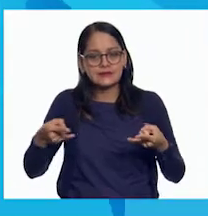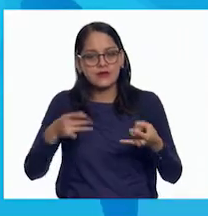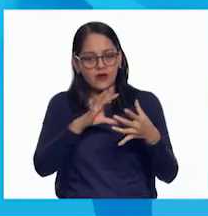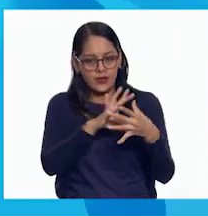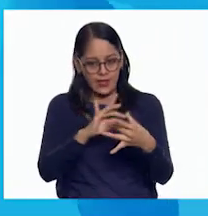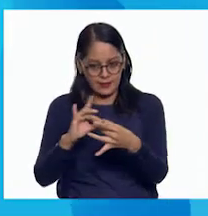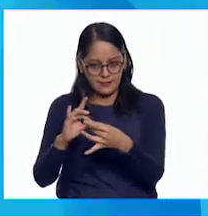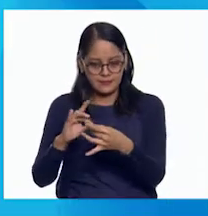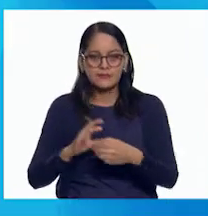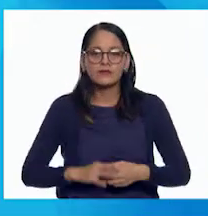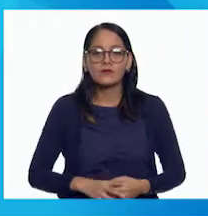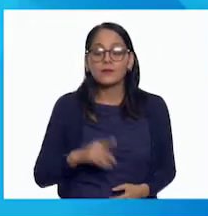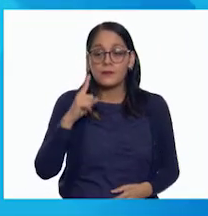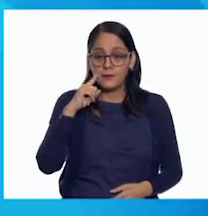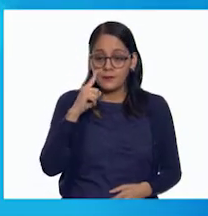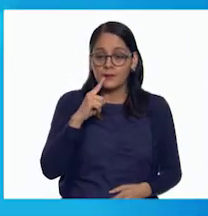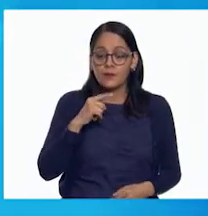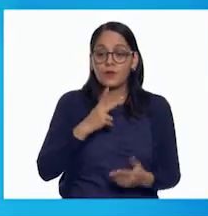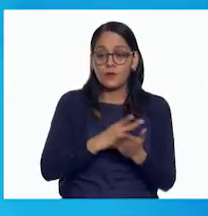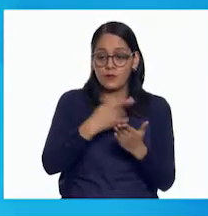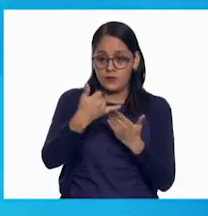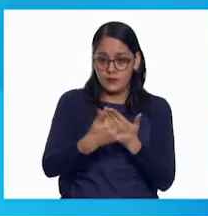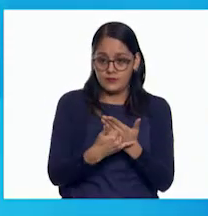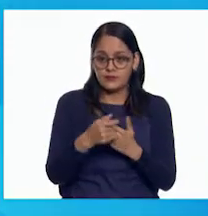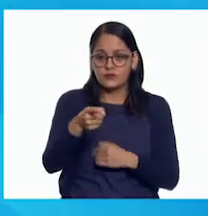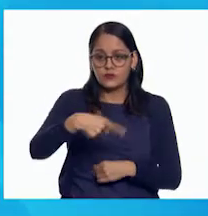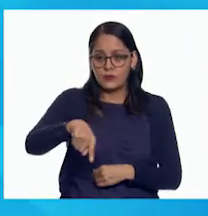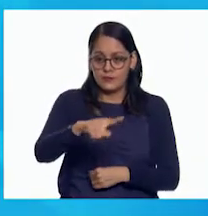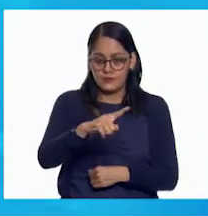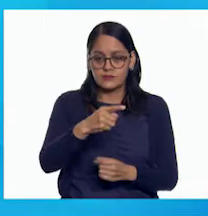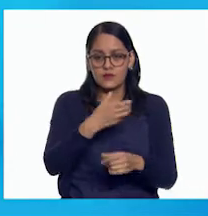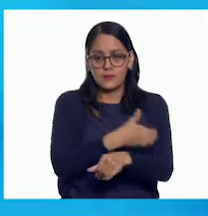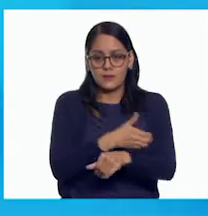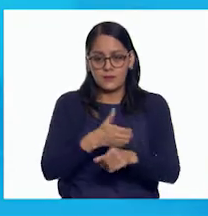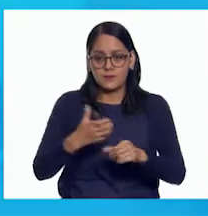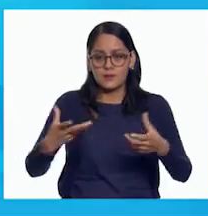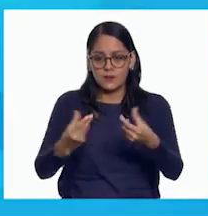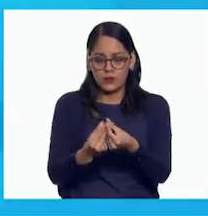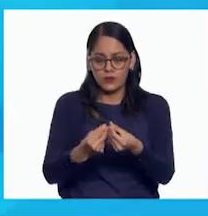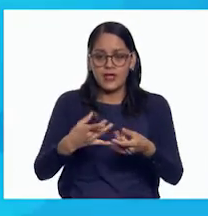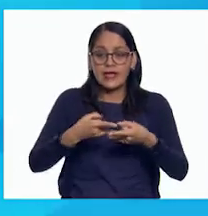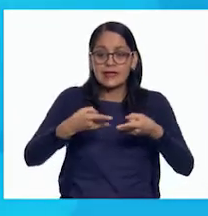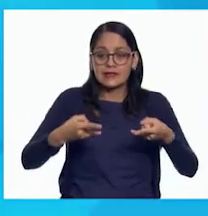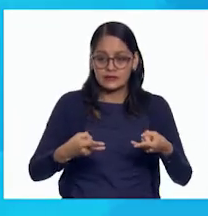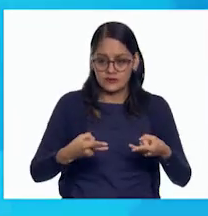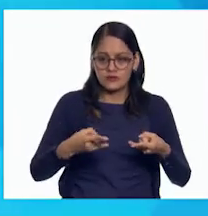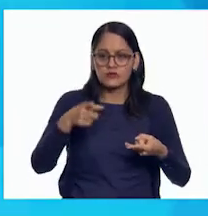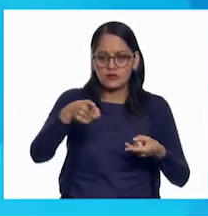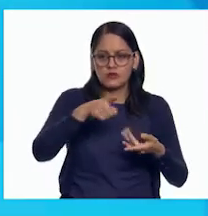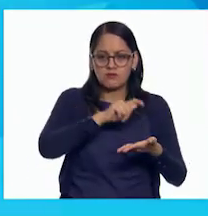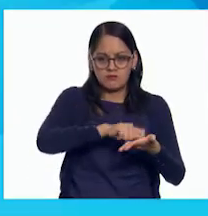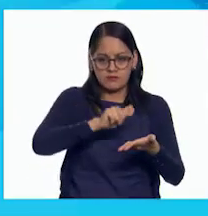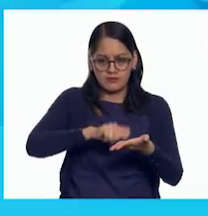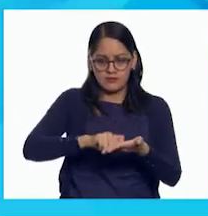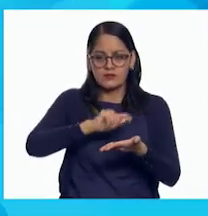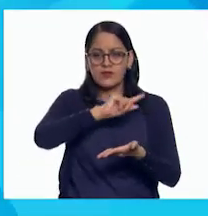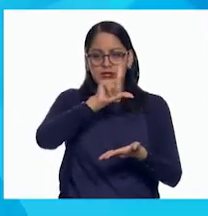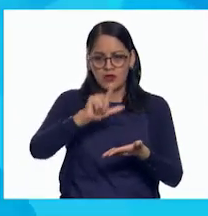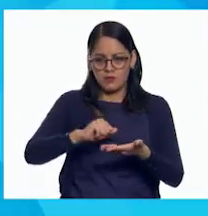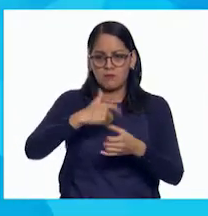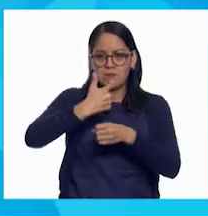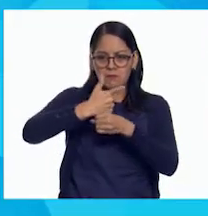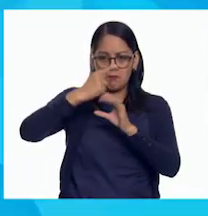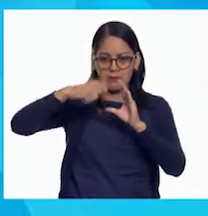este proyecto, con tus compañeros, reescribirás cuentos que podrás grabar para la comunidad